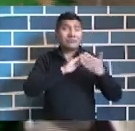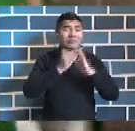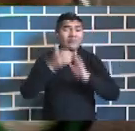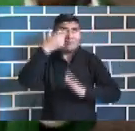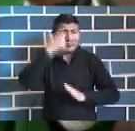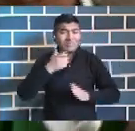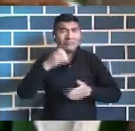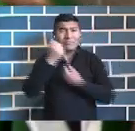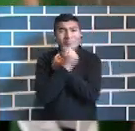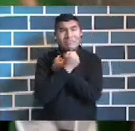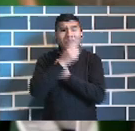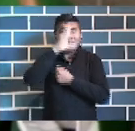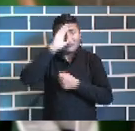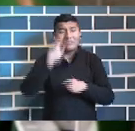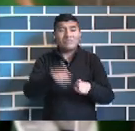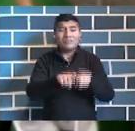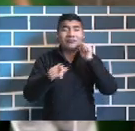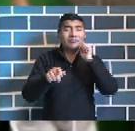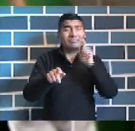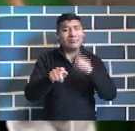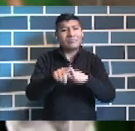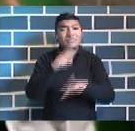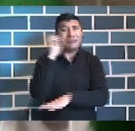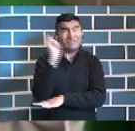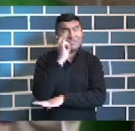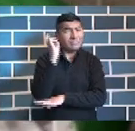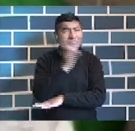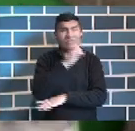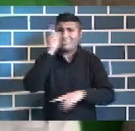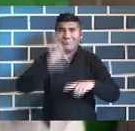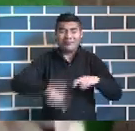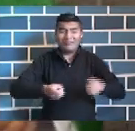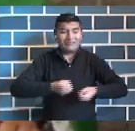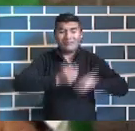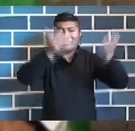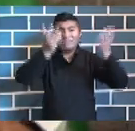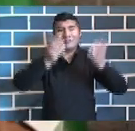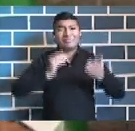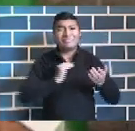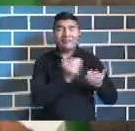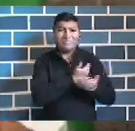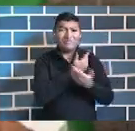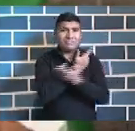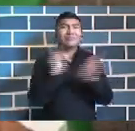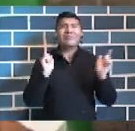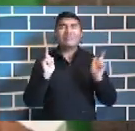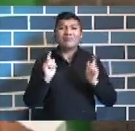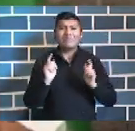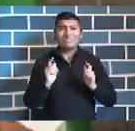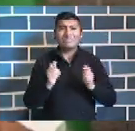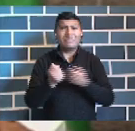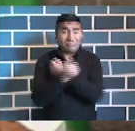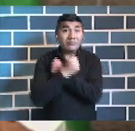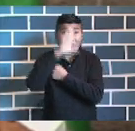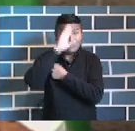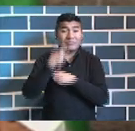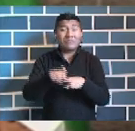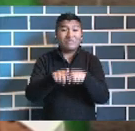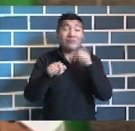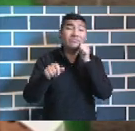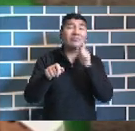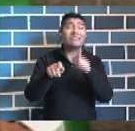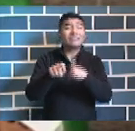de hermanos bolivianos. No podemos rifar nuestra libertad. Queridos hermanos,